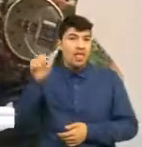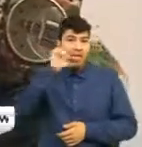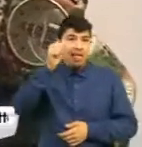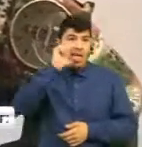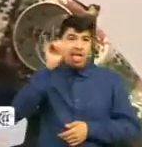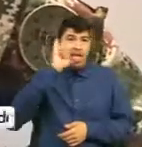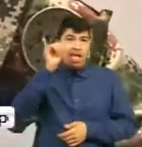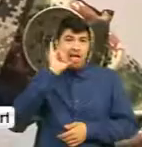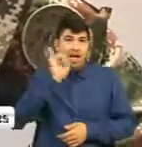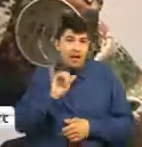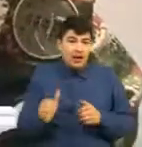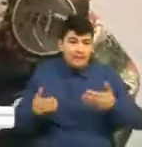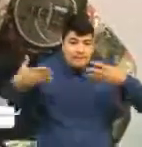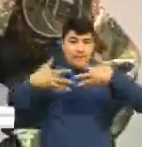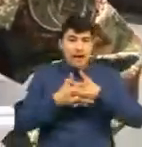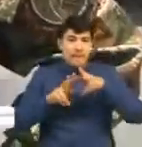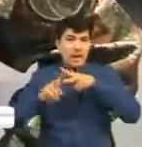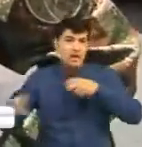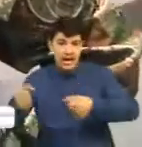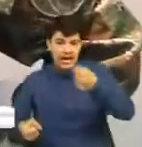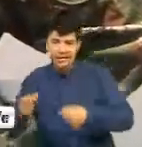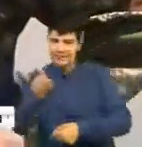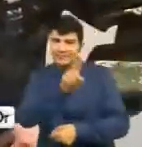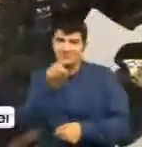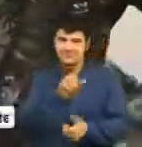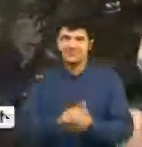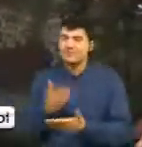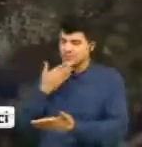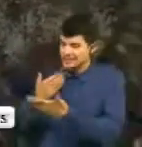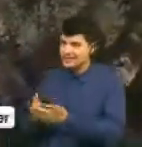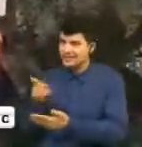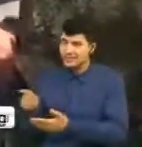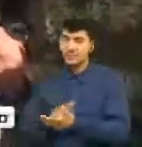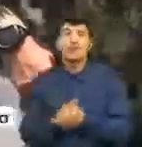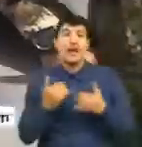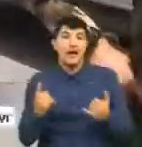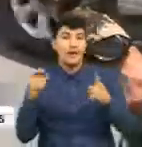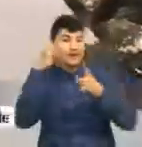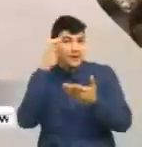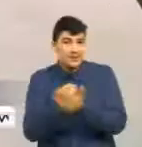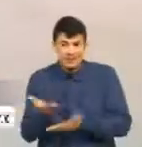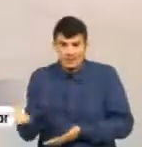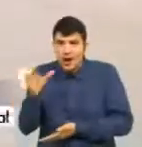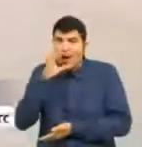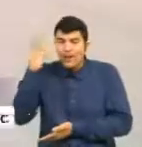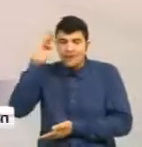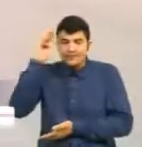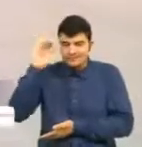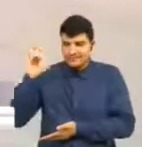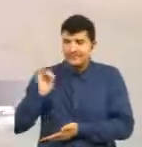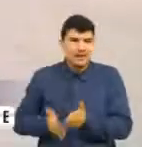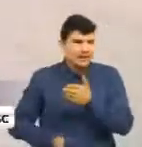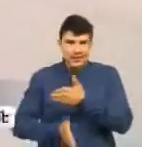con la velocidad. Muchas gracias, general. Pues estas fueron las palabras del comandante de la 30ª Brigada del Ejército Nacional. Televidentes, sigan todas